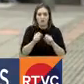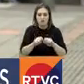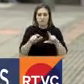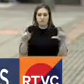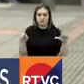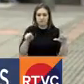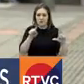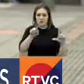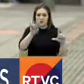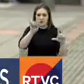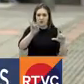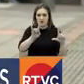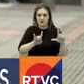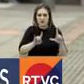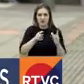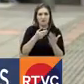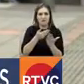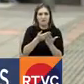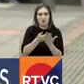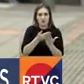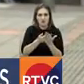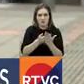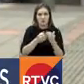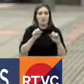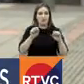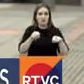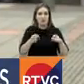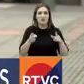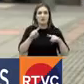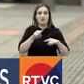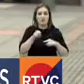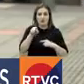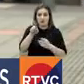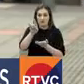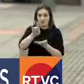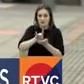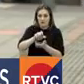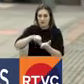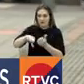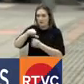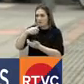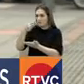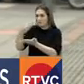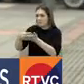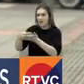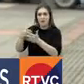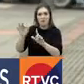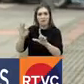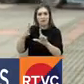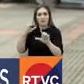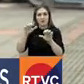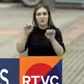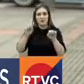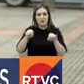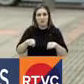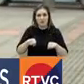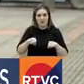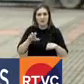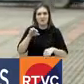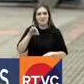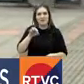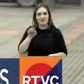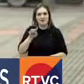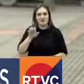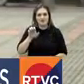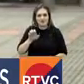las facturas y posteriormente también poder pagar los impuestos prediales y vehiculares a través de PSE.